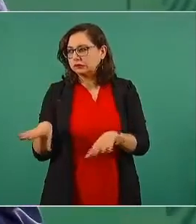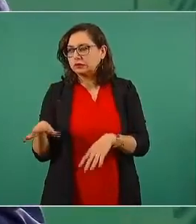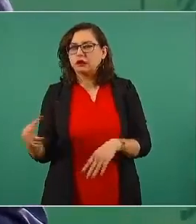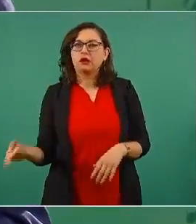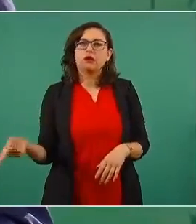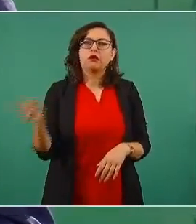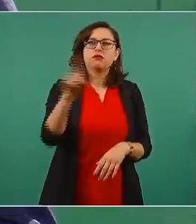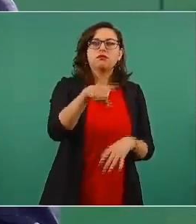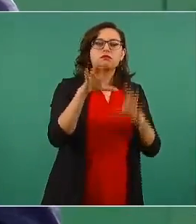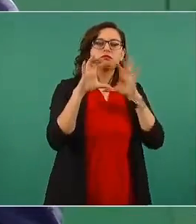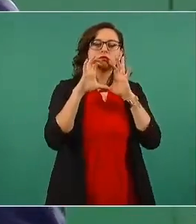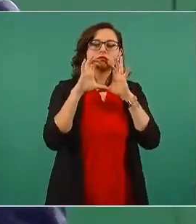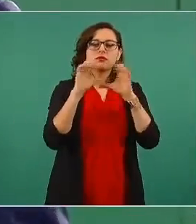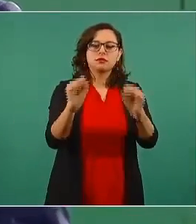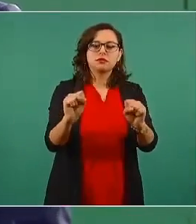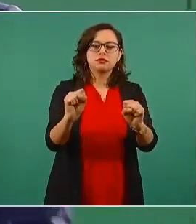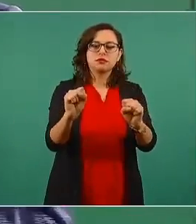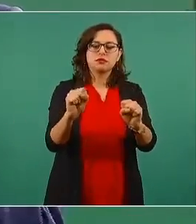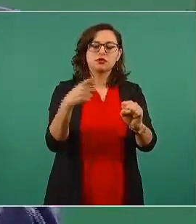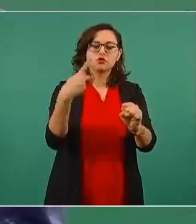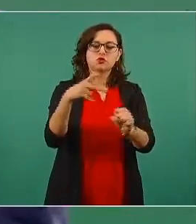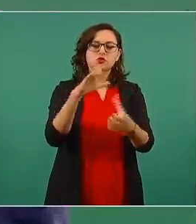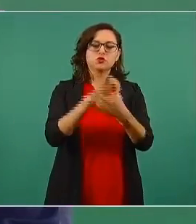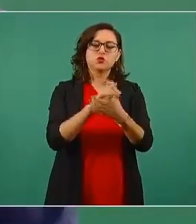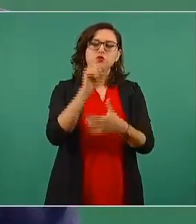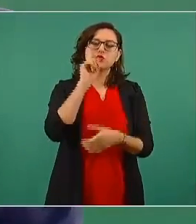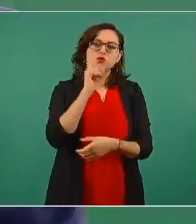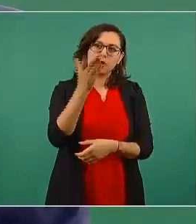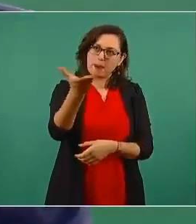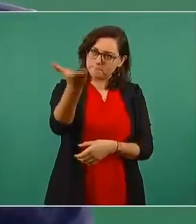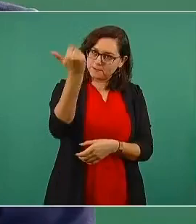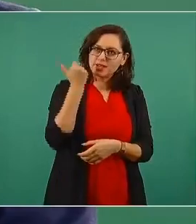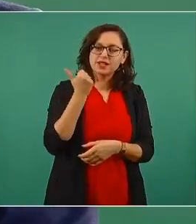y a Carlota. Se establece